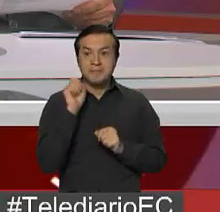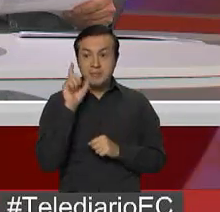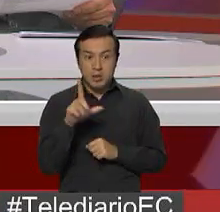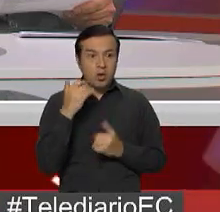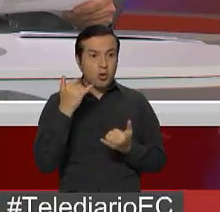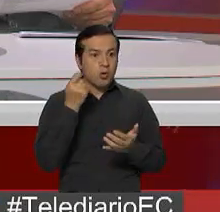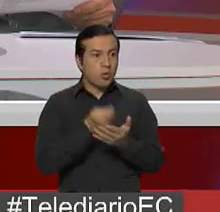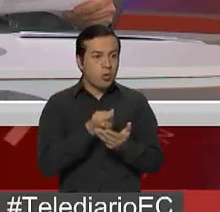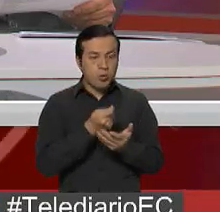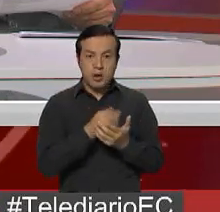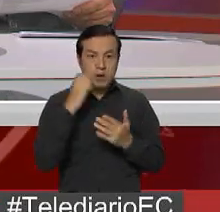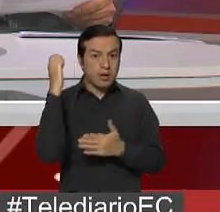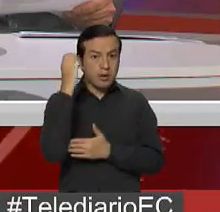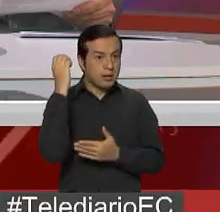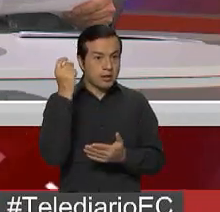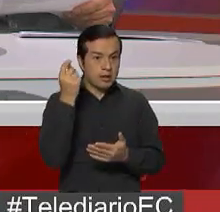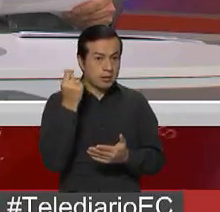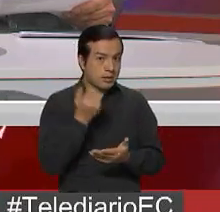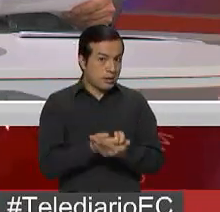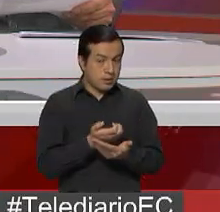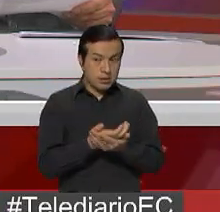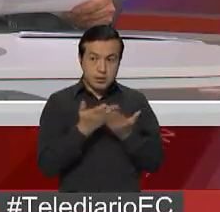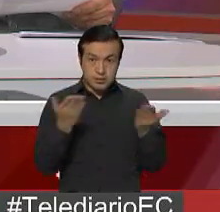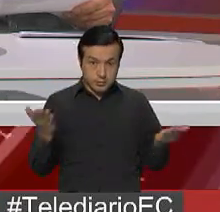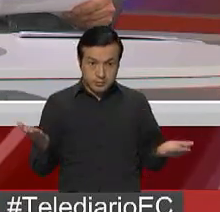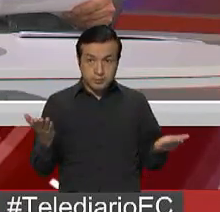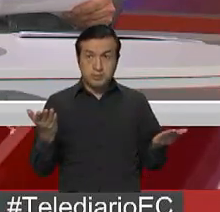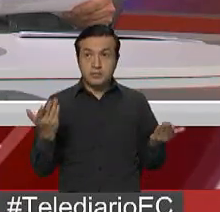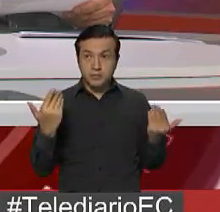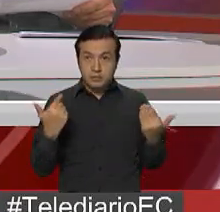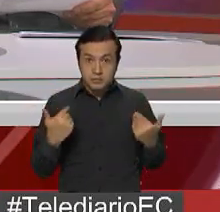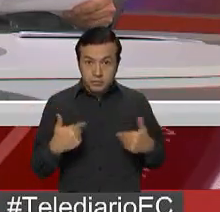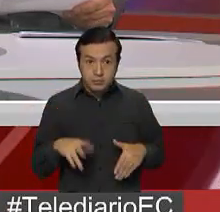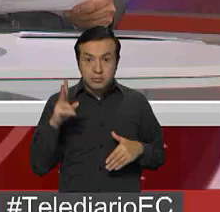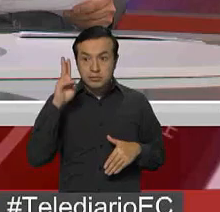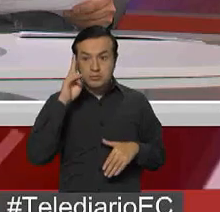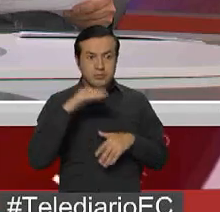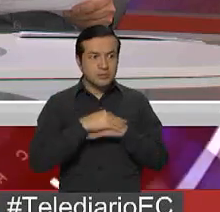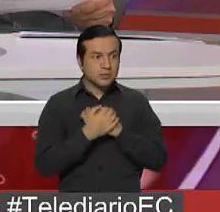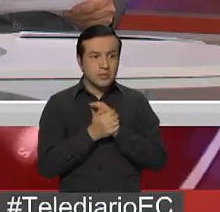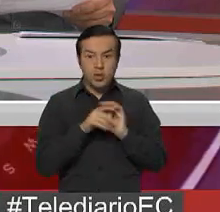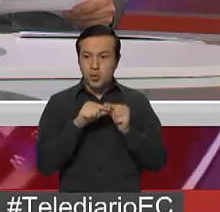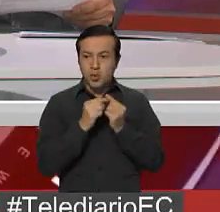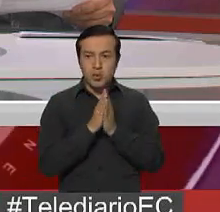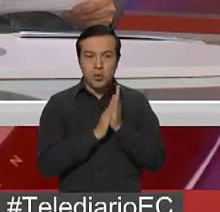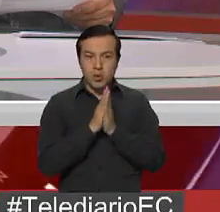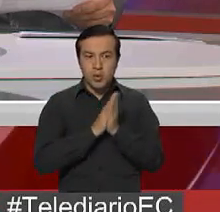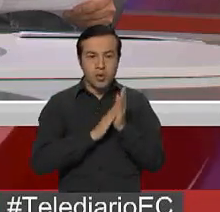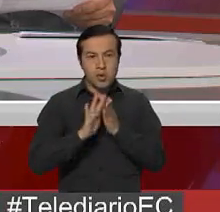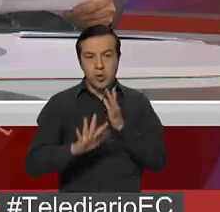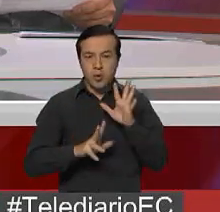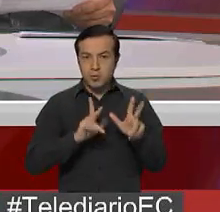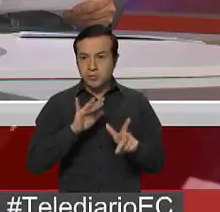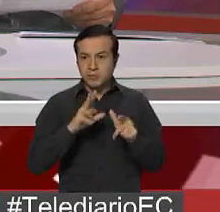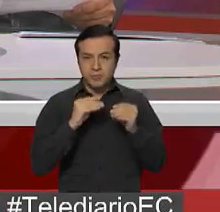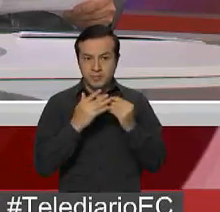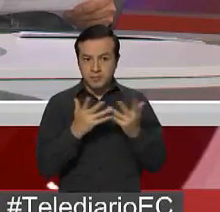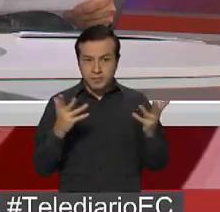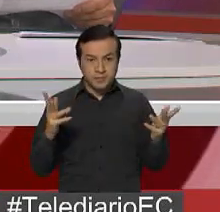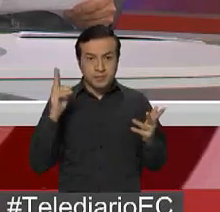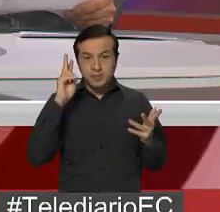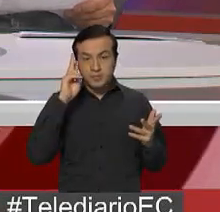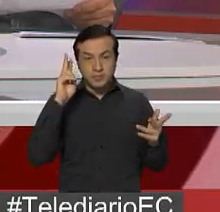actuales en proceso de emergencia que aparentemente lo mejor que les pudo ocurrir a estas mafias para poder echar mano de este tipo de recursos de móvil